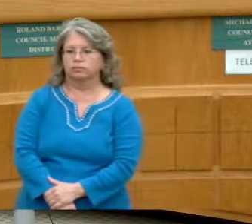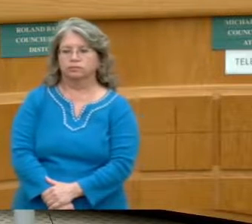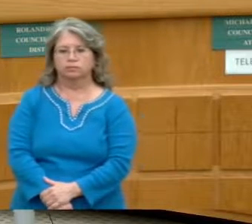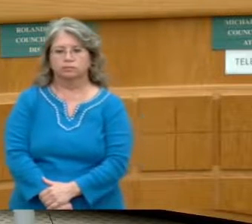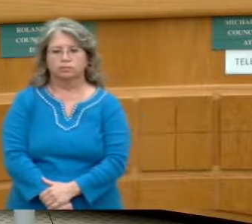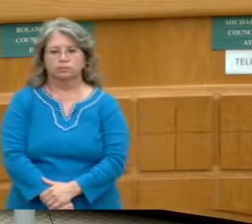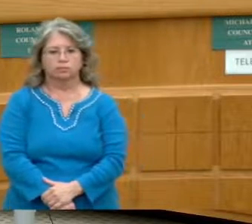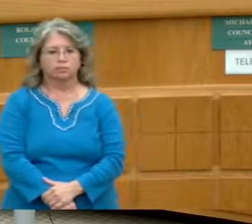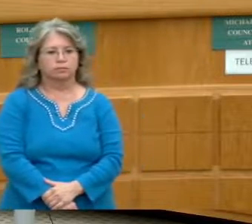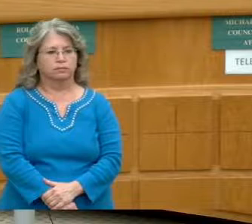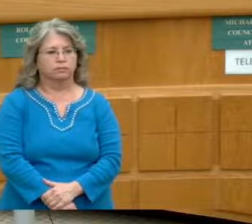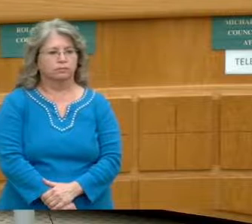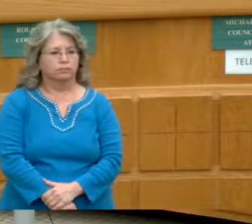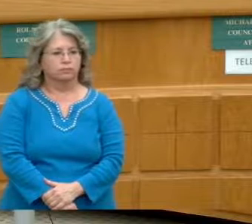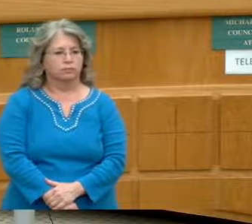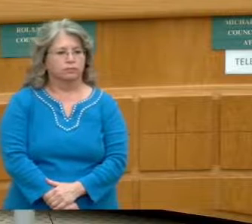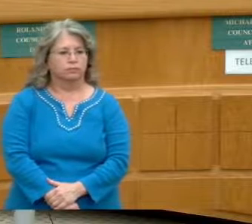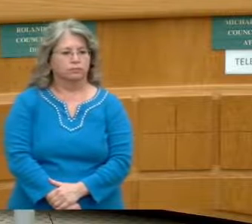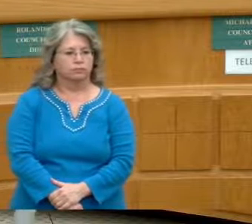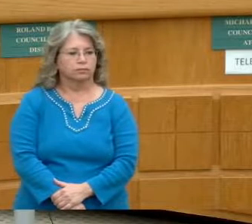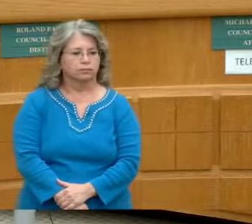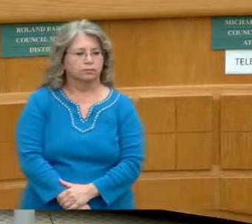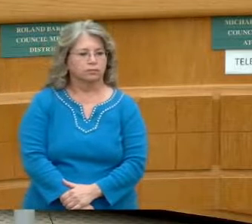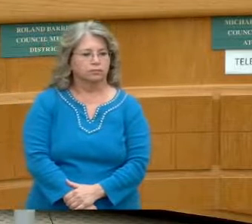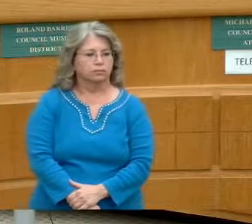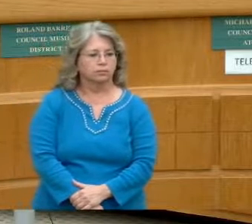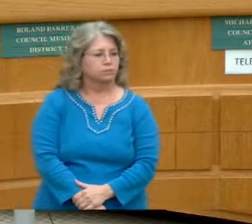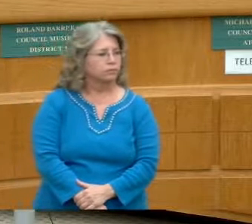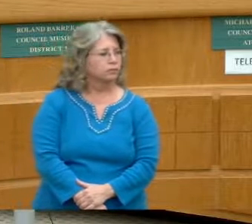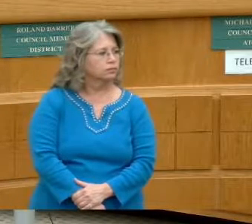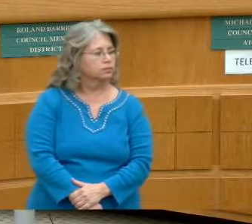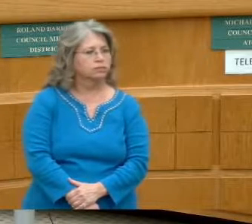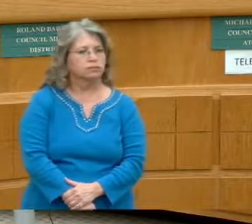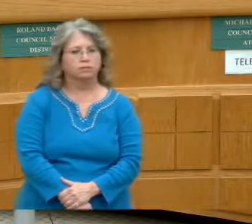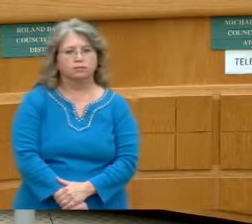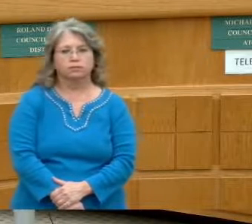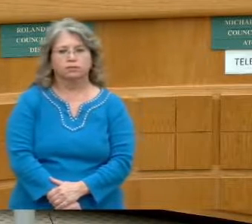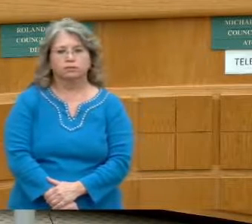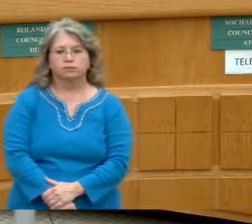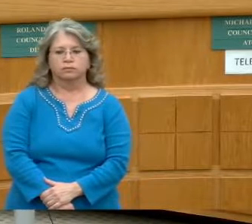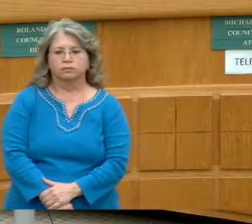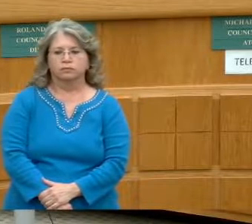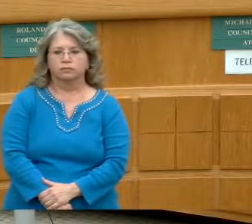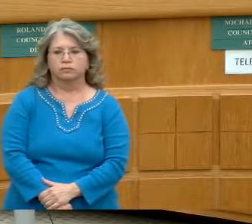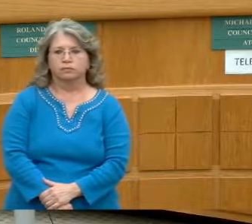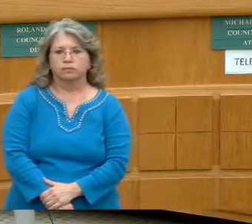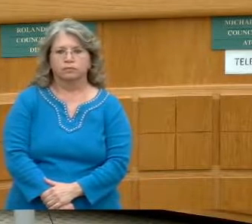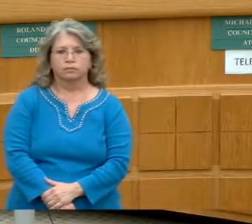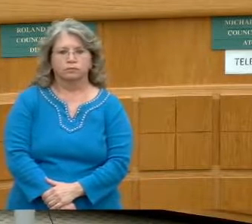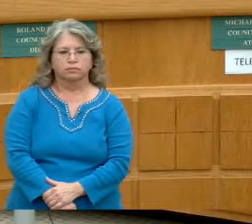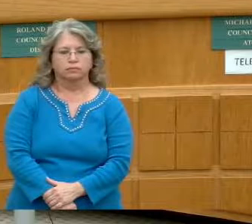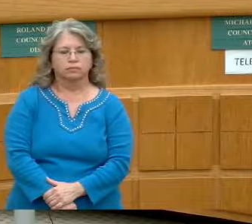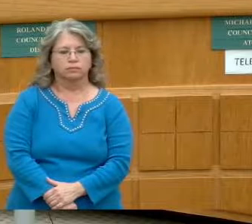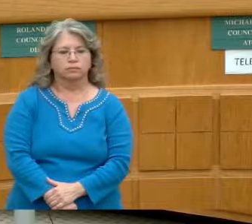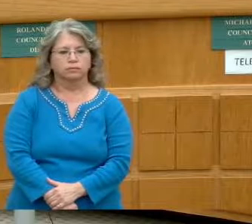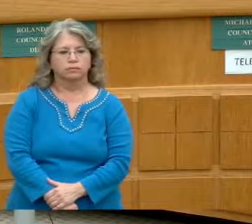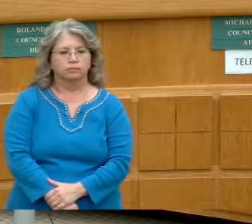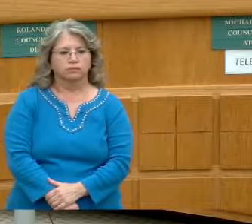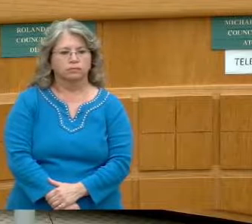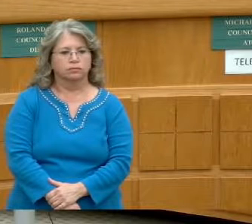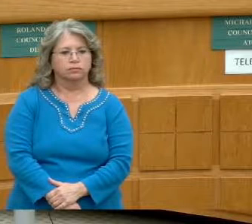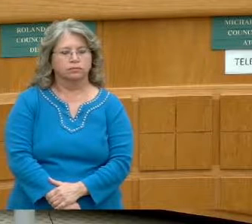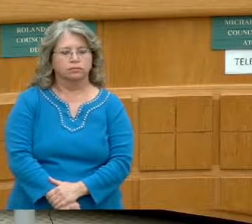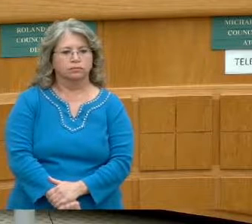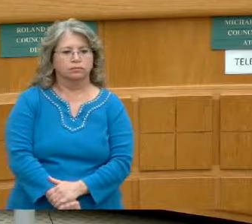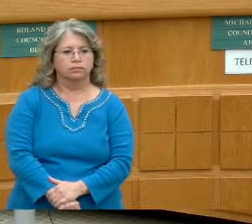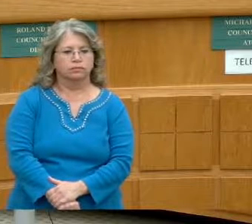reanudarse de manera inmediata. En los lugares de comida, el área de comedor dentro de los centros comerciales puede reanudar las operaciones de inmediato.